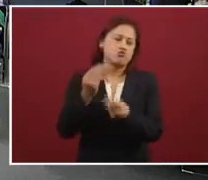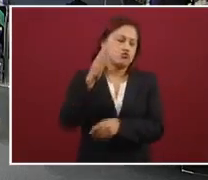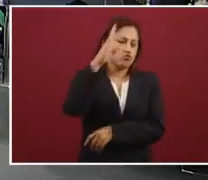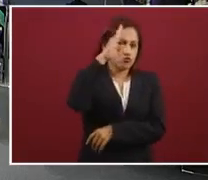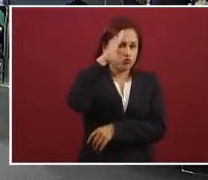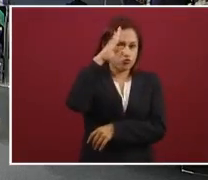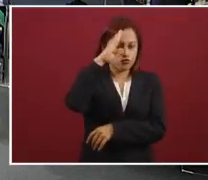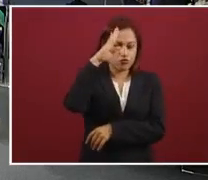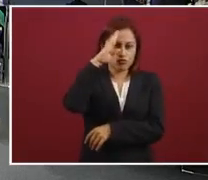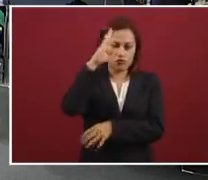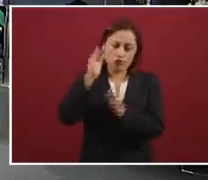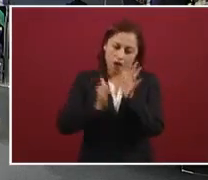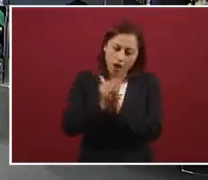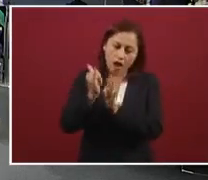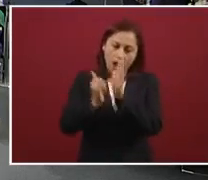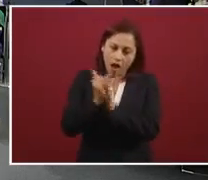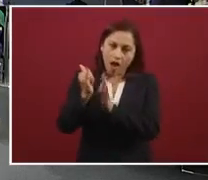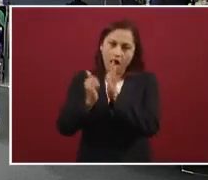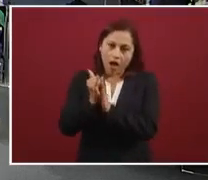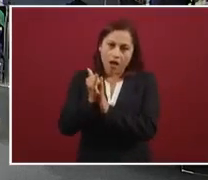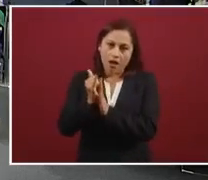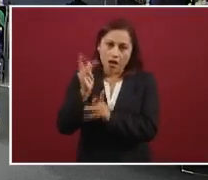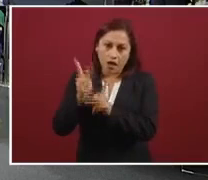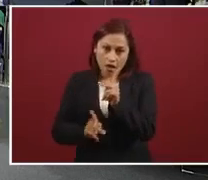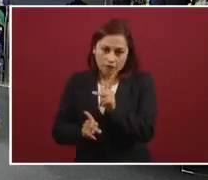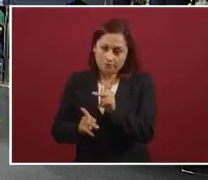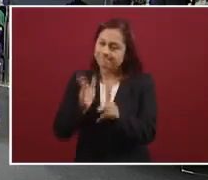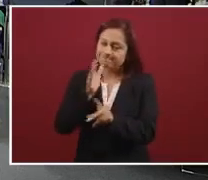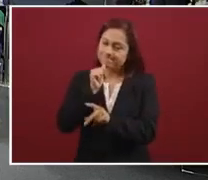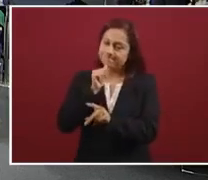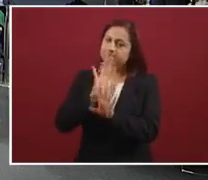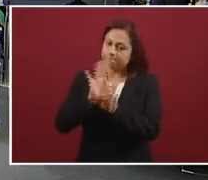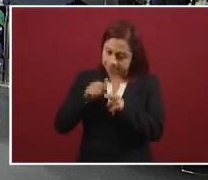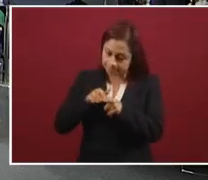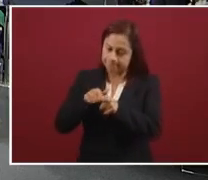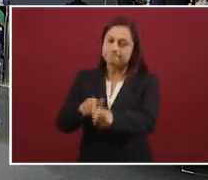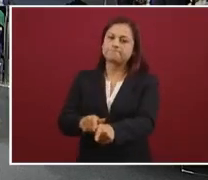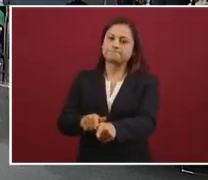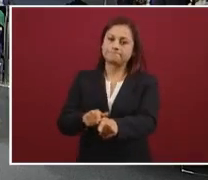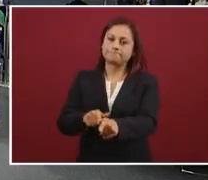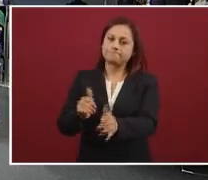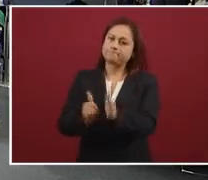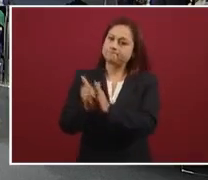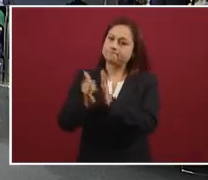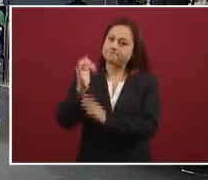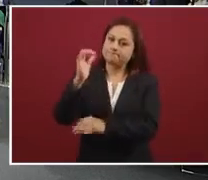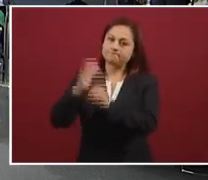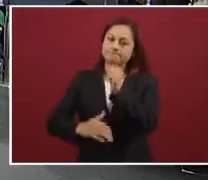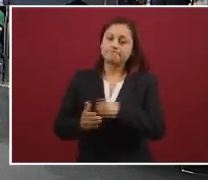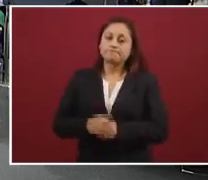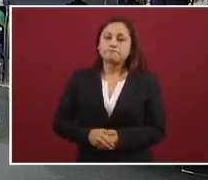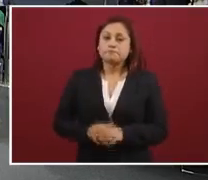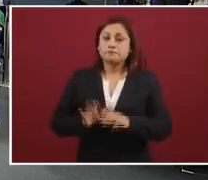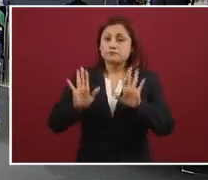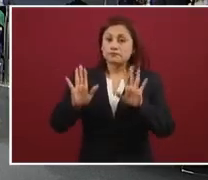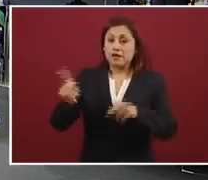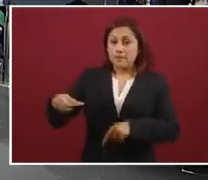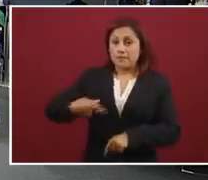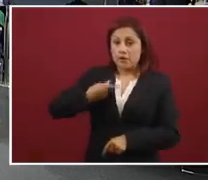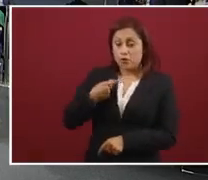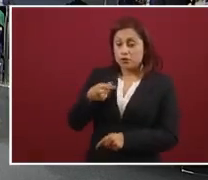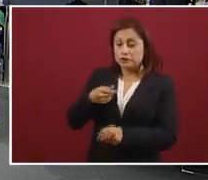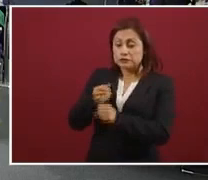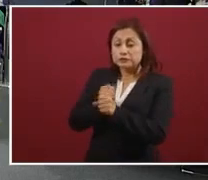en la obra y se va a terminar. Acerca de que si hay alguna investigación, no tengo ahora el